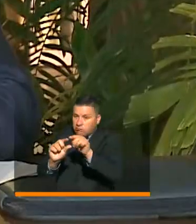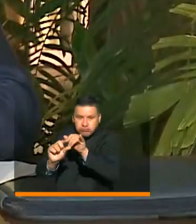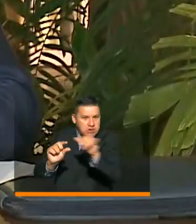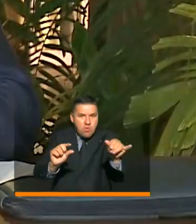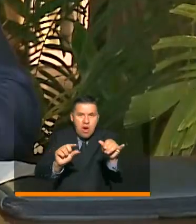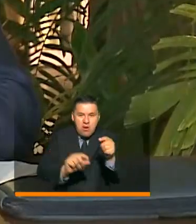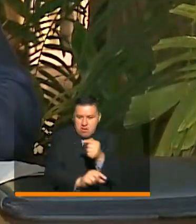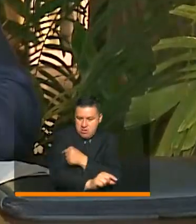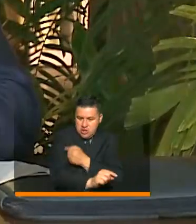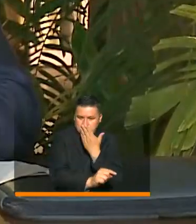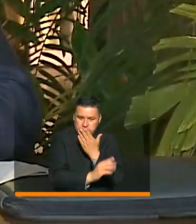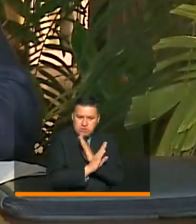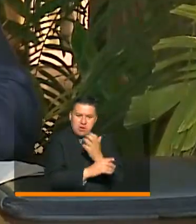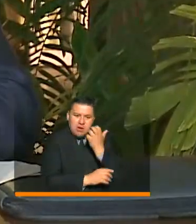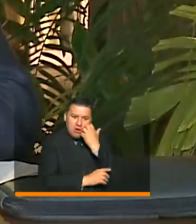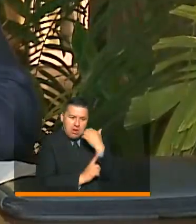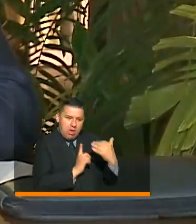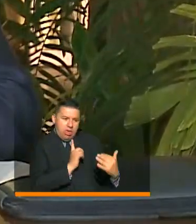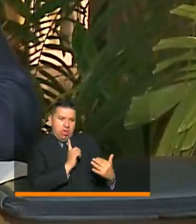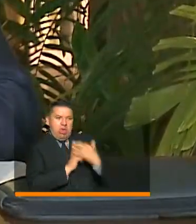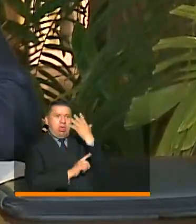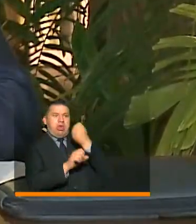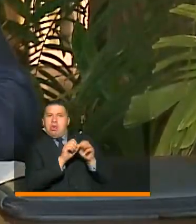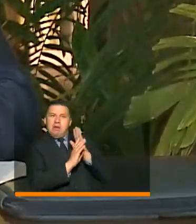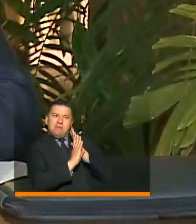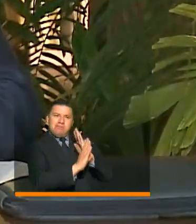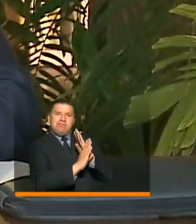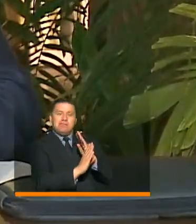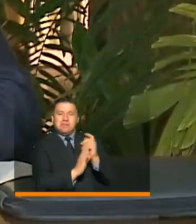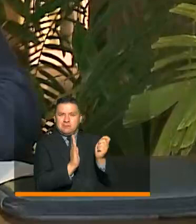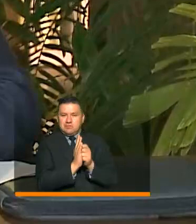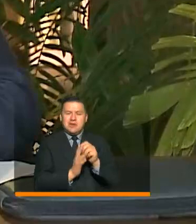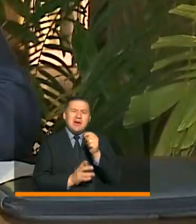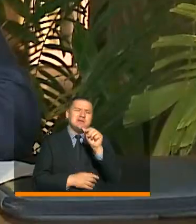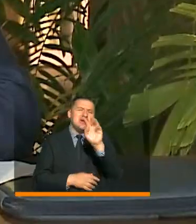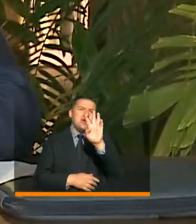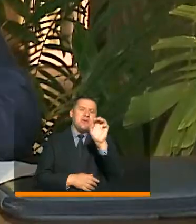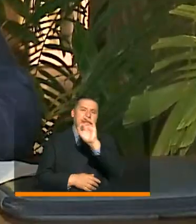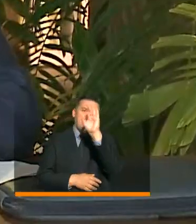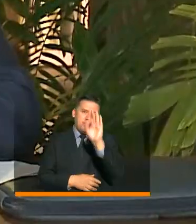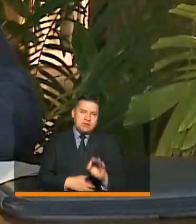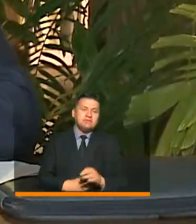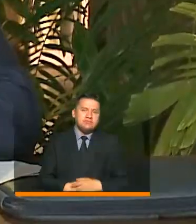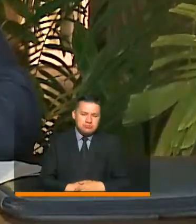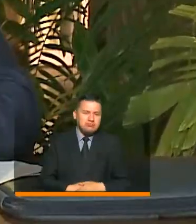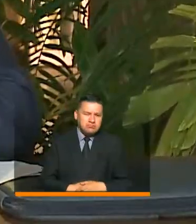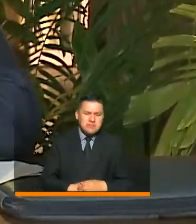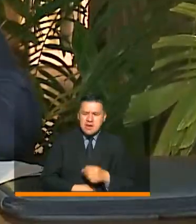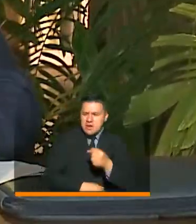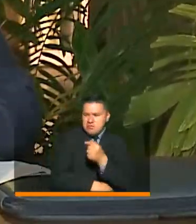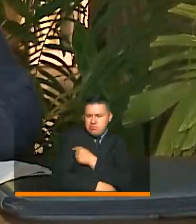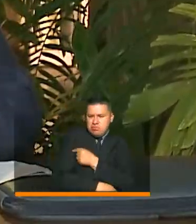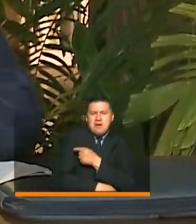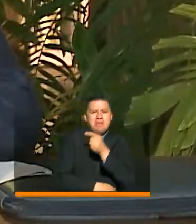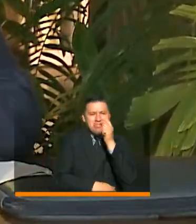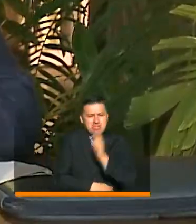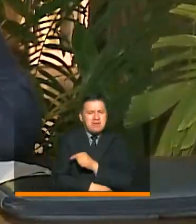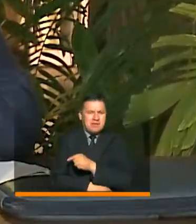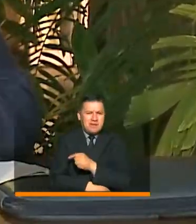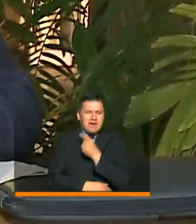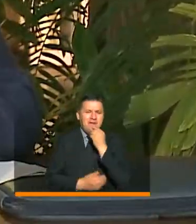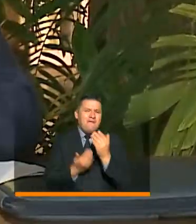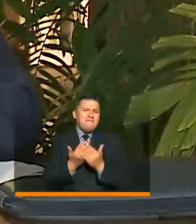una eficacia para evitar enfermedades moderadas y severas superiores al 90%. La ubicación de vacunas tiene que ver